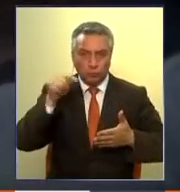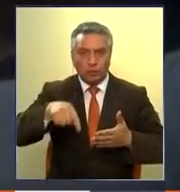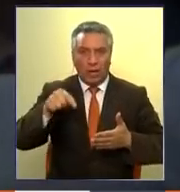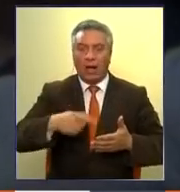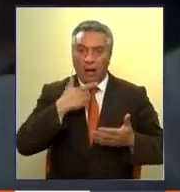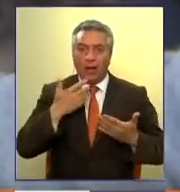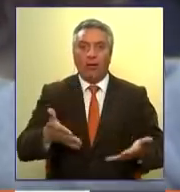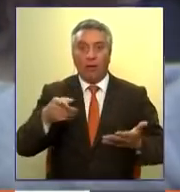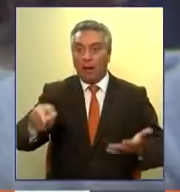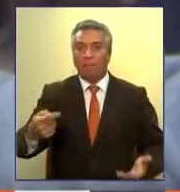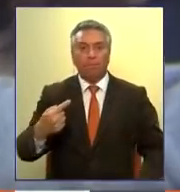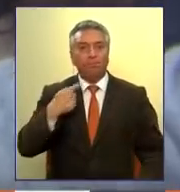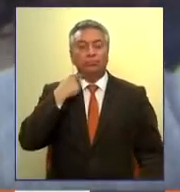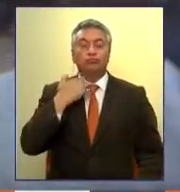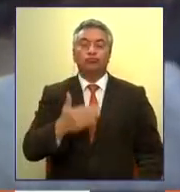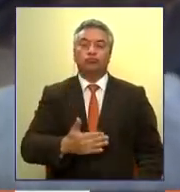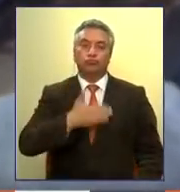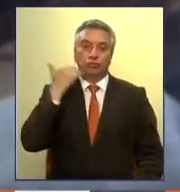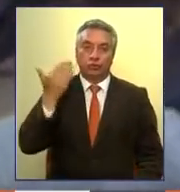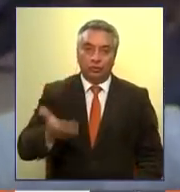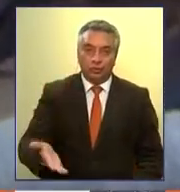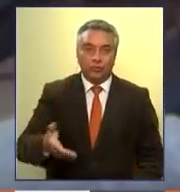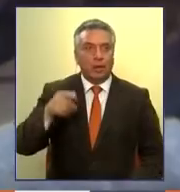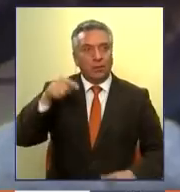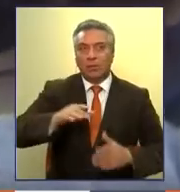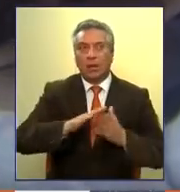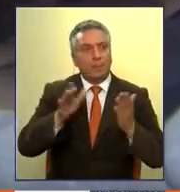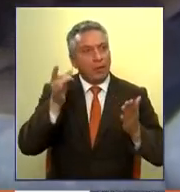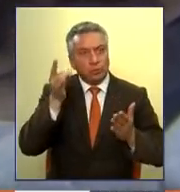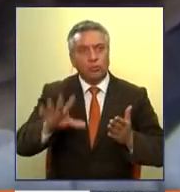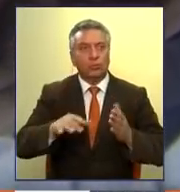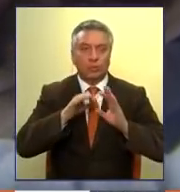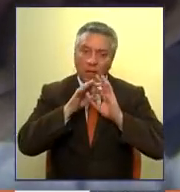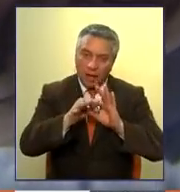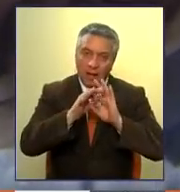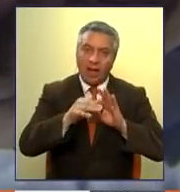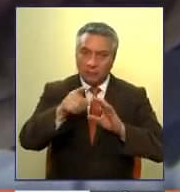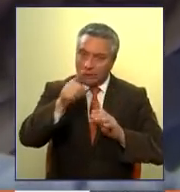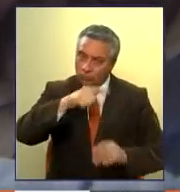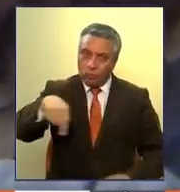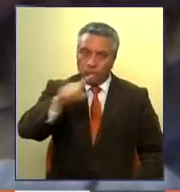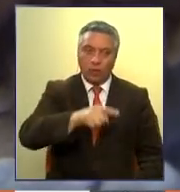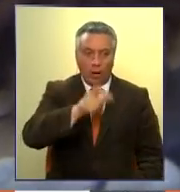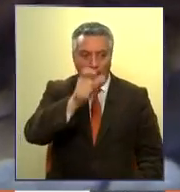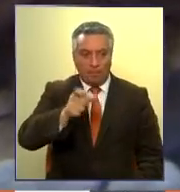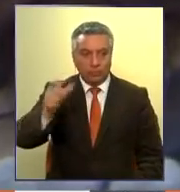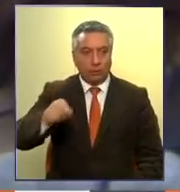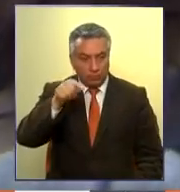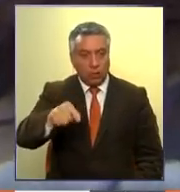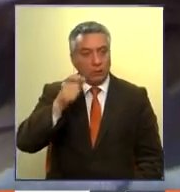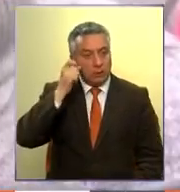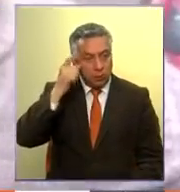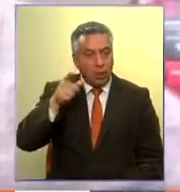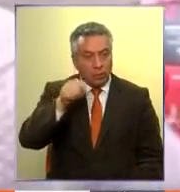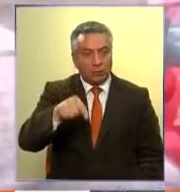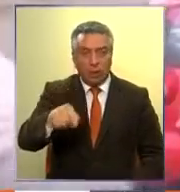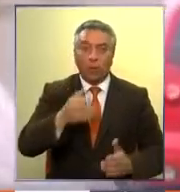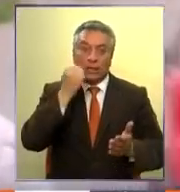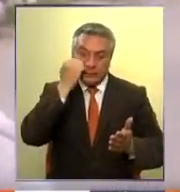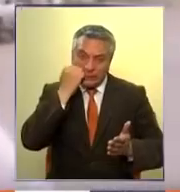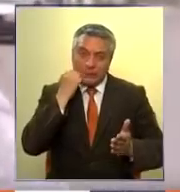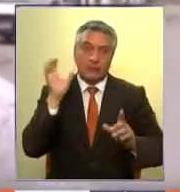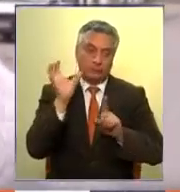mire lo que le fue a pasar así que solamente darle las gracias a toda la gente y aquí se dan cuenta ustedes cómo era querido